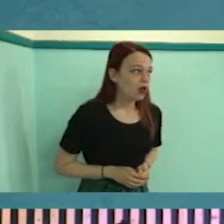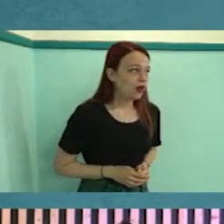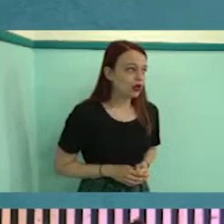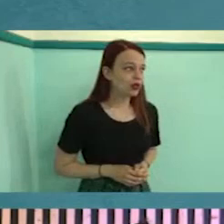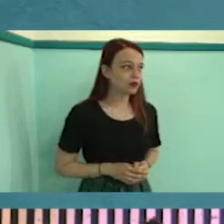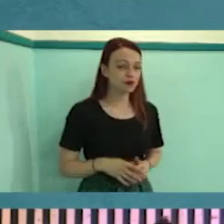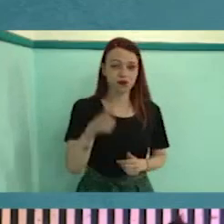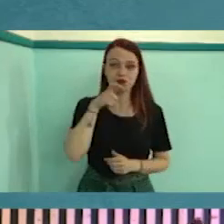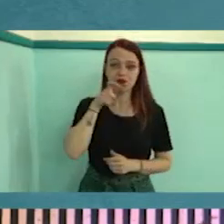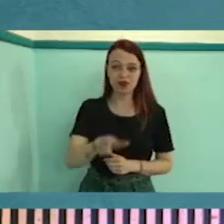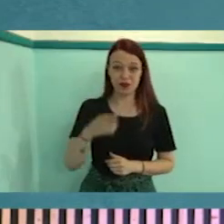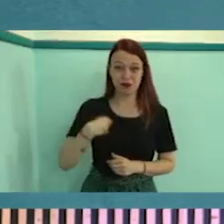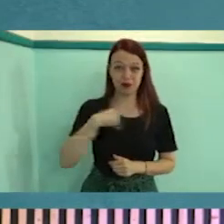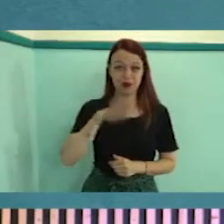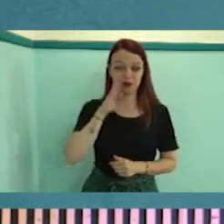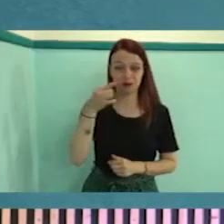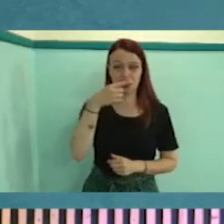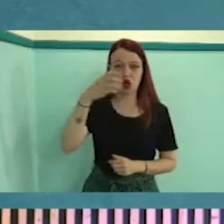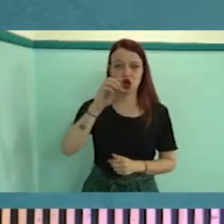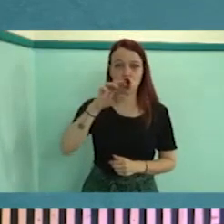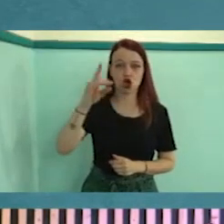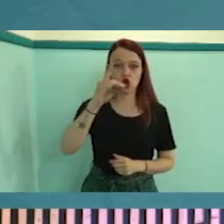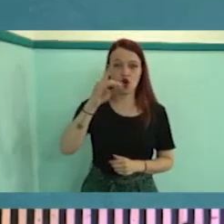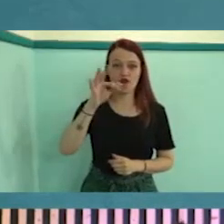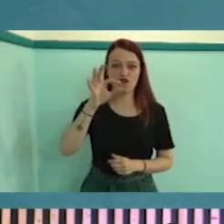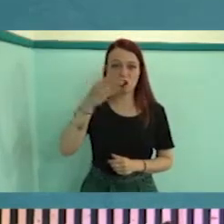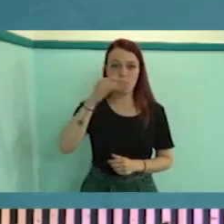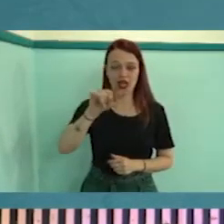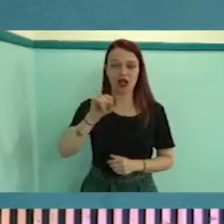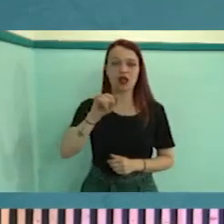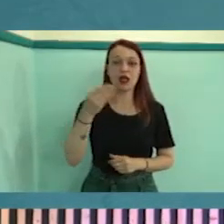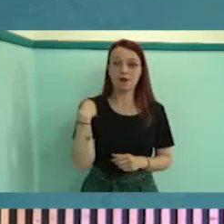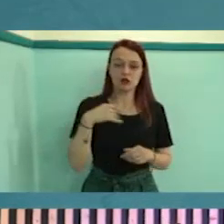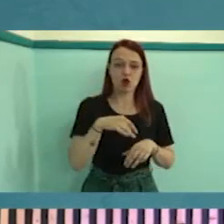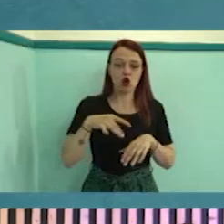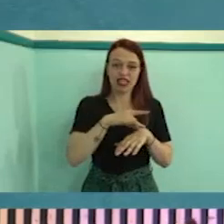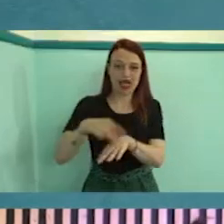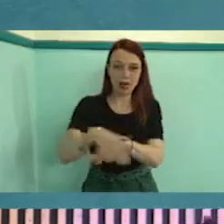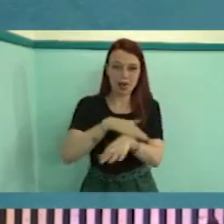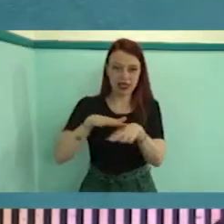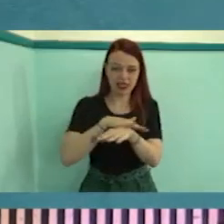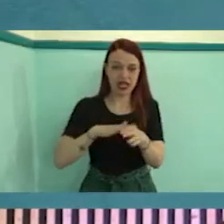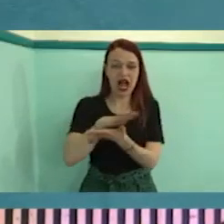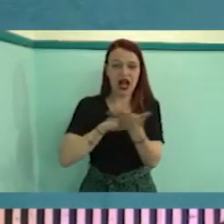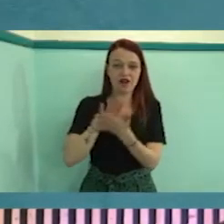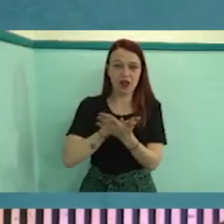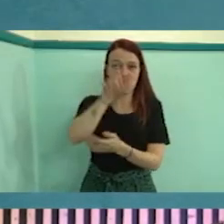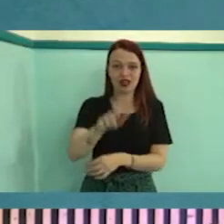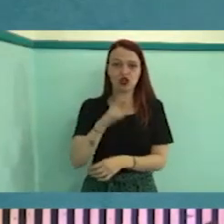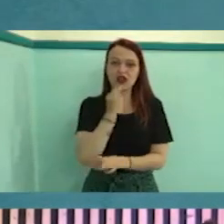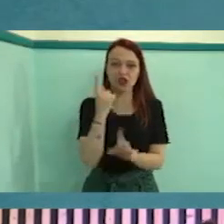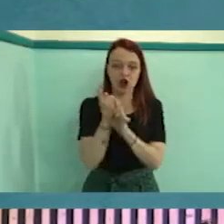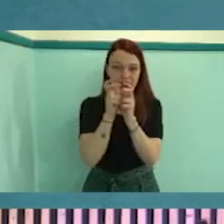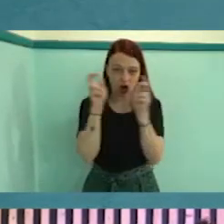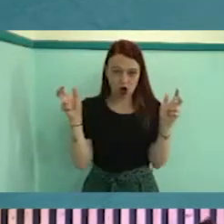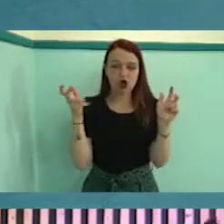Entonces el término gordofobia lo recojo tal cual como está escrito en la guía básica sobre gordofobia que está elaborada por el Instituto canario de igualdad la